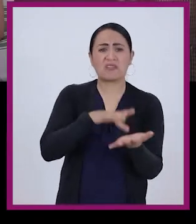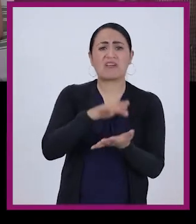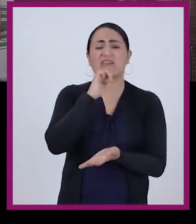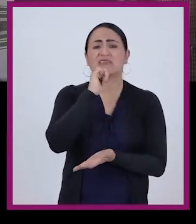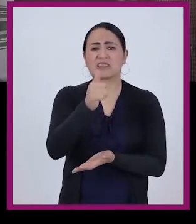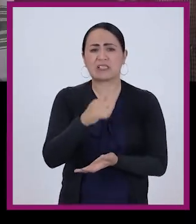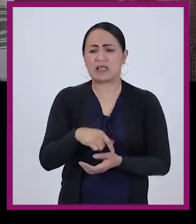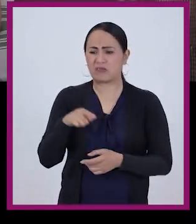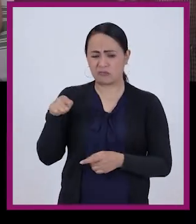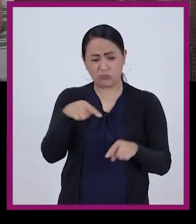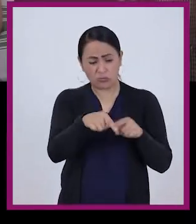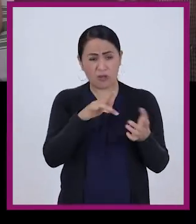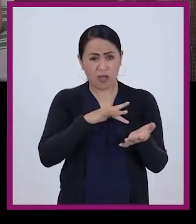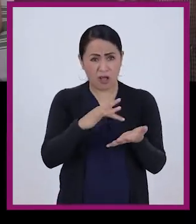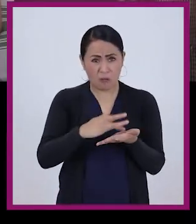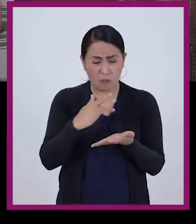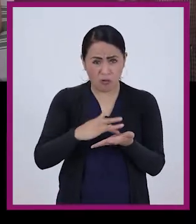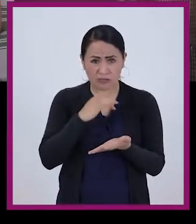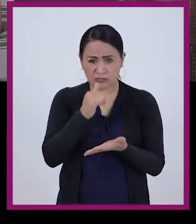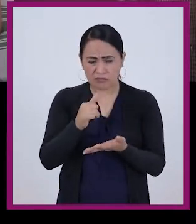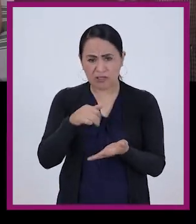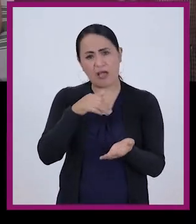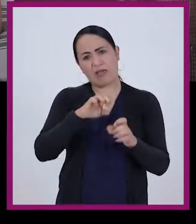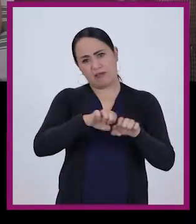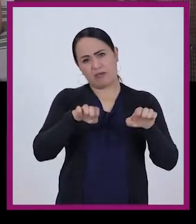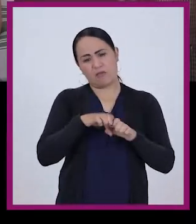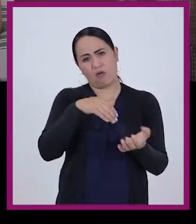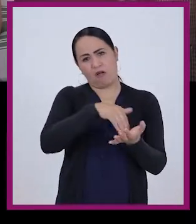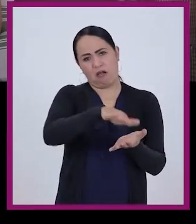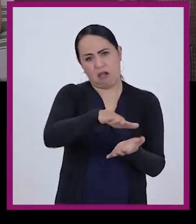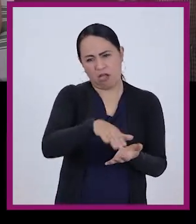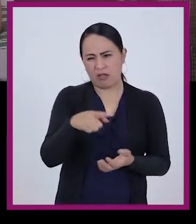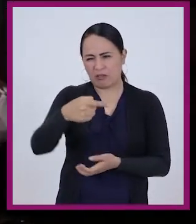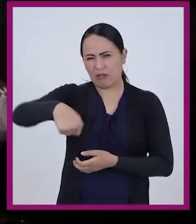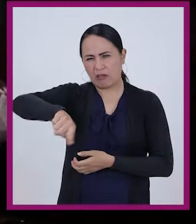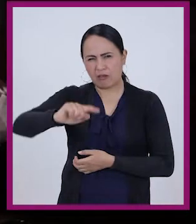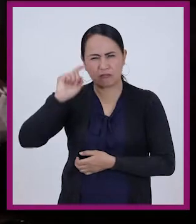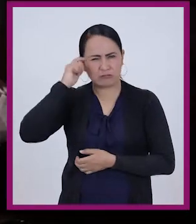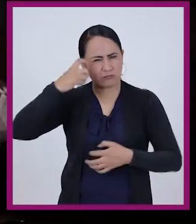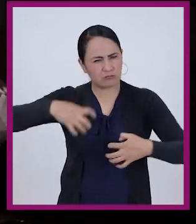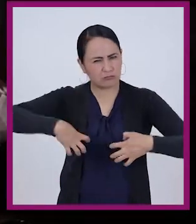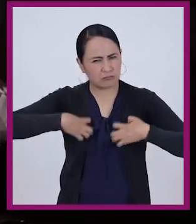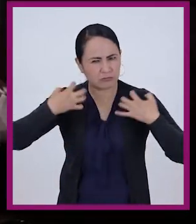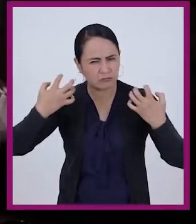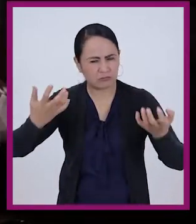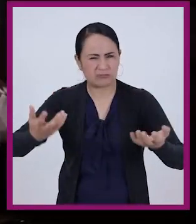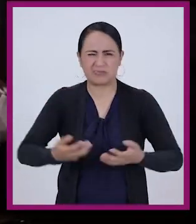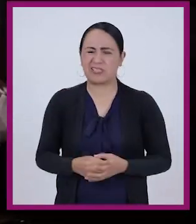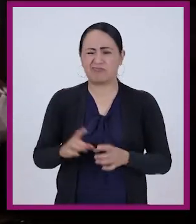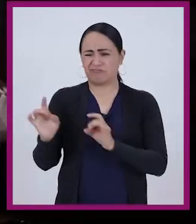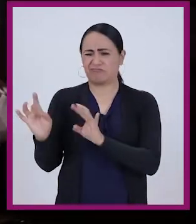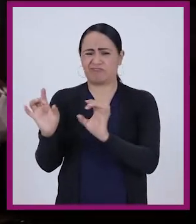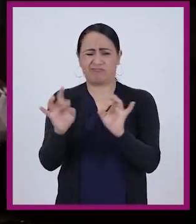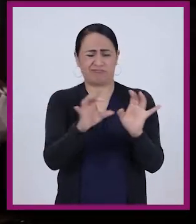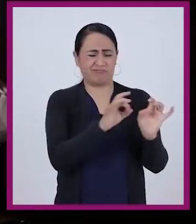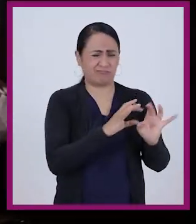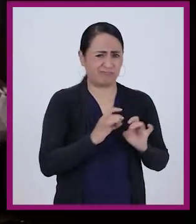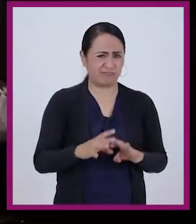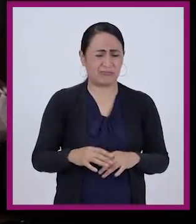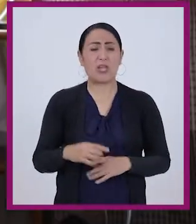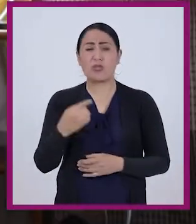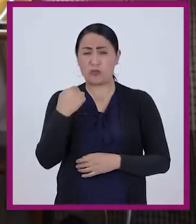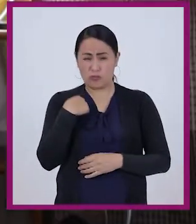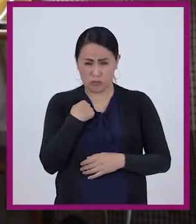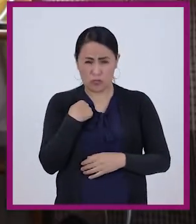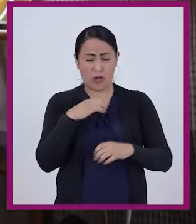se indignan cuando sacas del equipo y no les tomas en cuenta para la calificación. Y pues no, no, no, así no. Así que cuidado